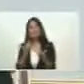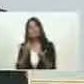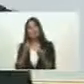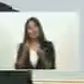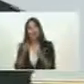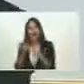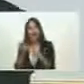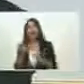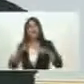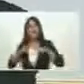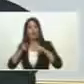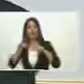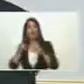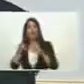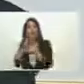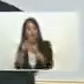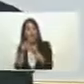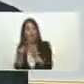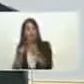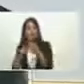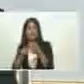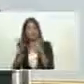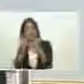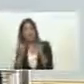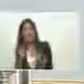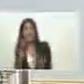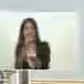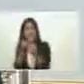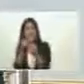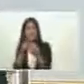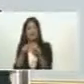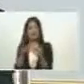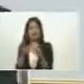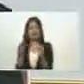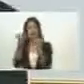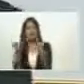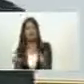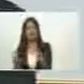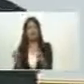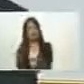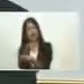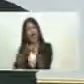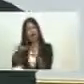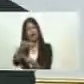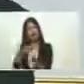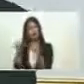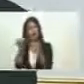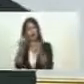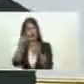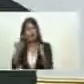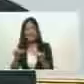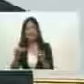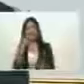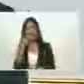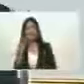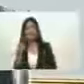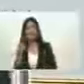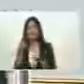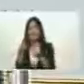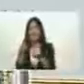desarrollo, que no ha tenido buenos resultados, requería desde hace bastante tiempo